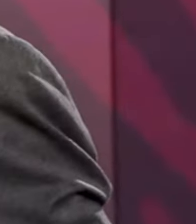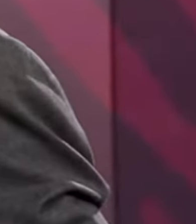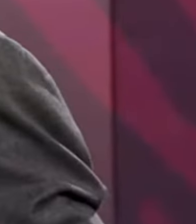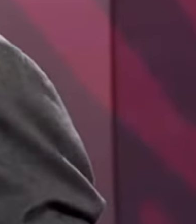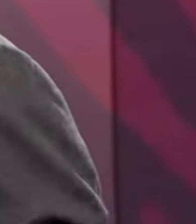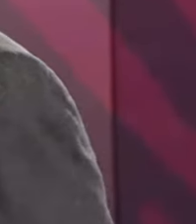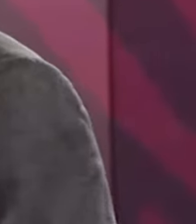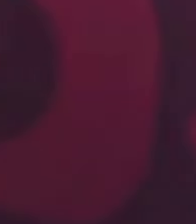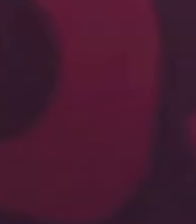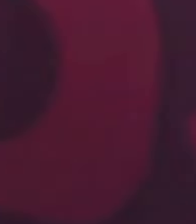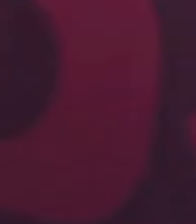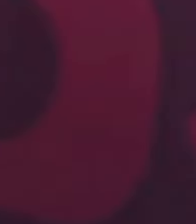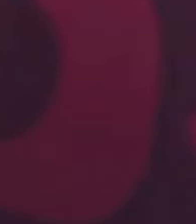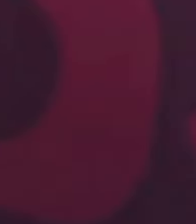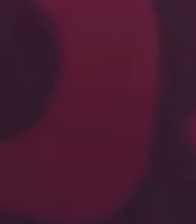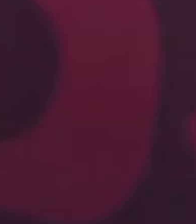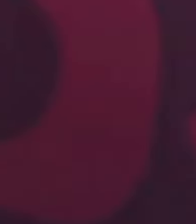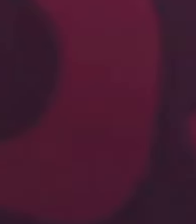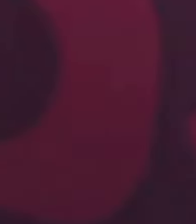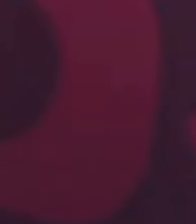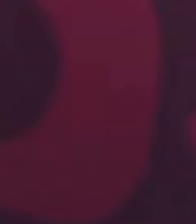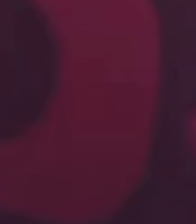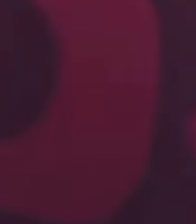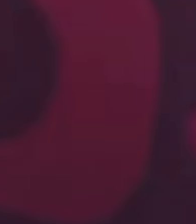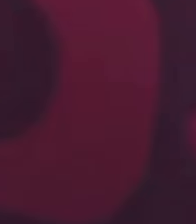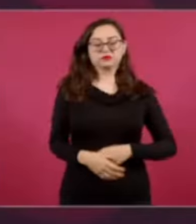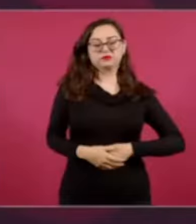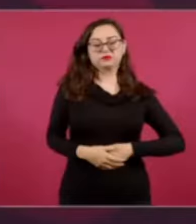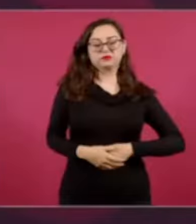que se tuvo que tirar una represa en Chalco.